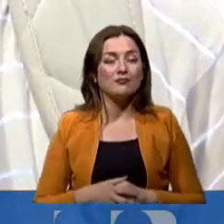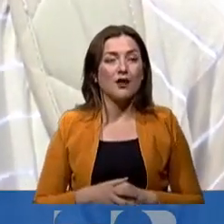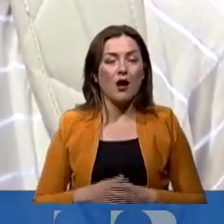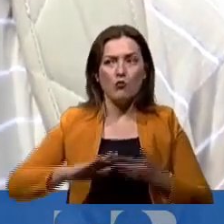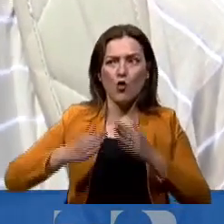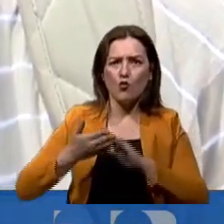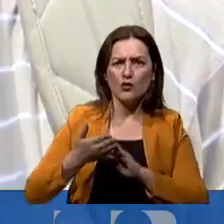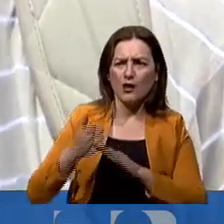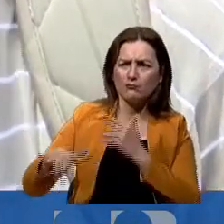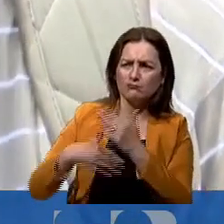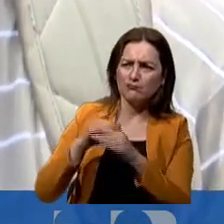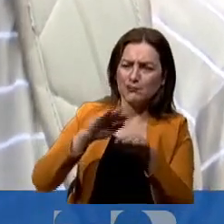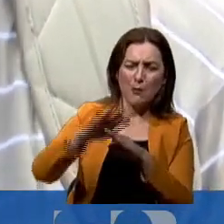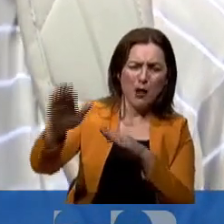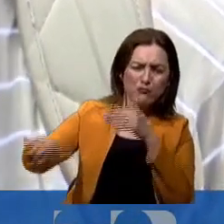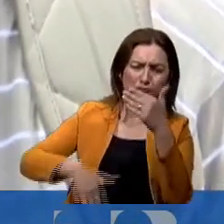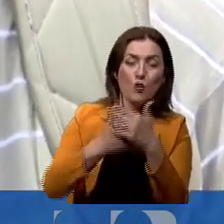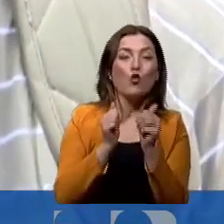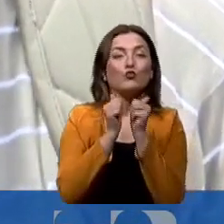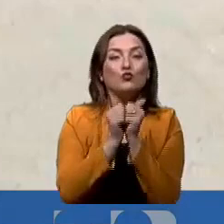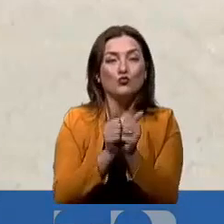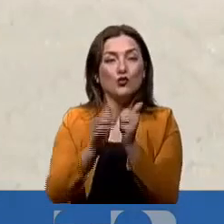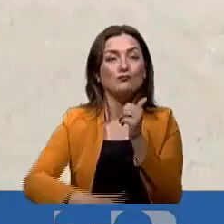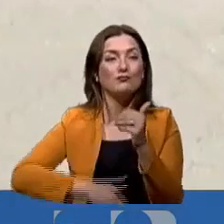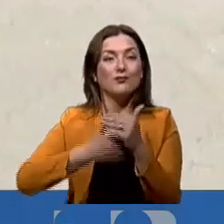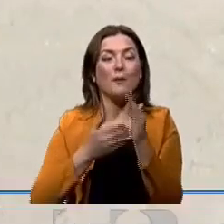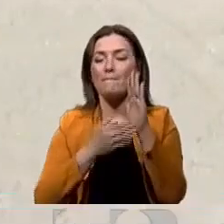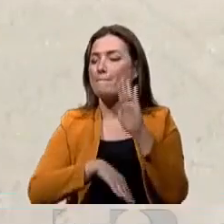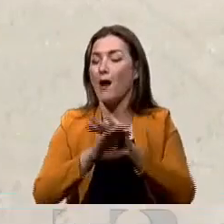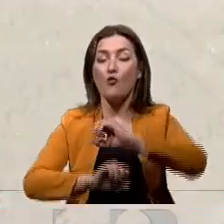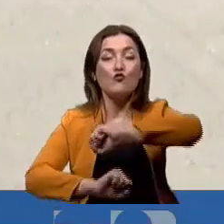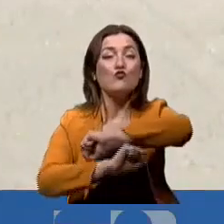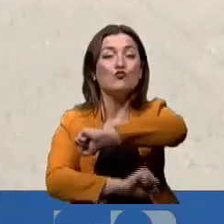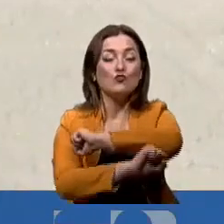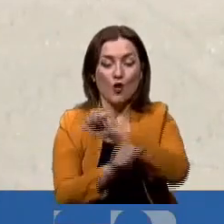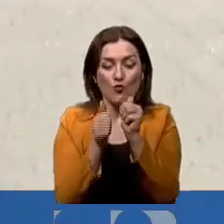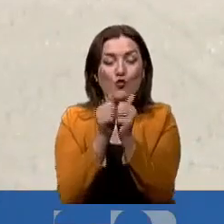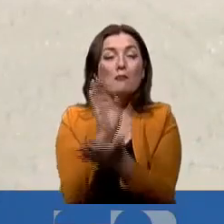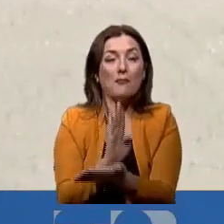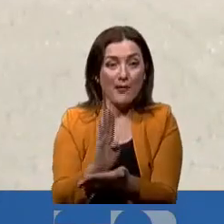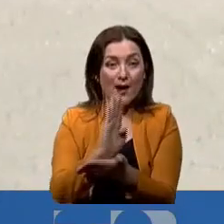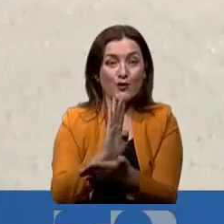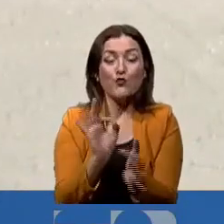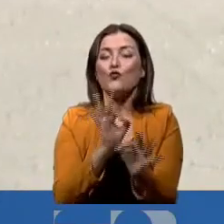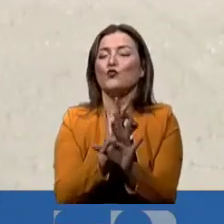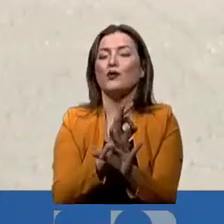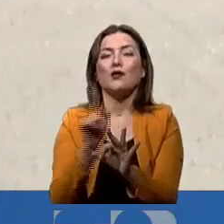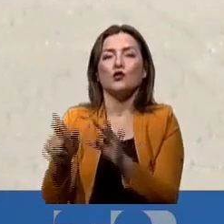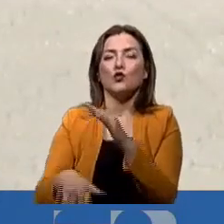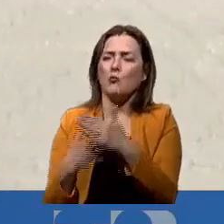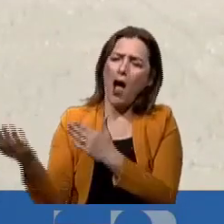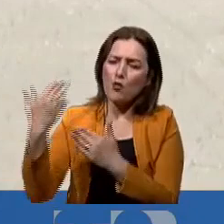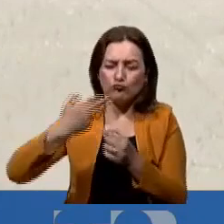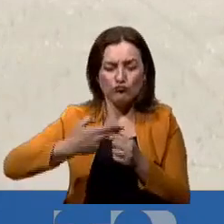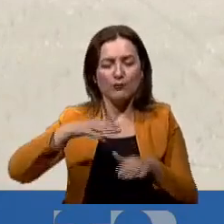a la comunidad florestana a que seamos unidos en todo aspecto. Que lo más fundamental es la unión barrial, y en función de eso hemos venido